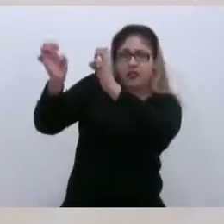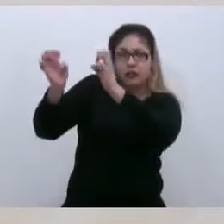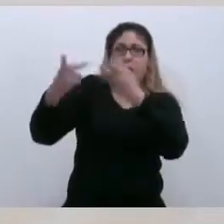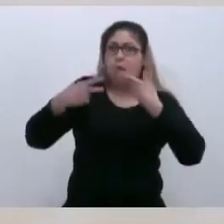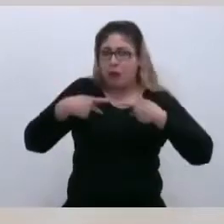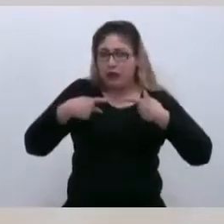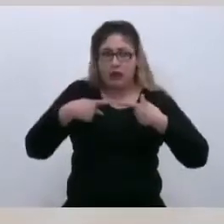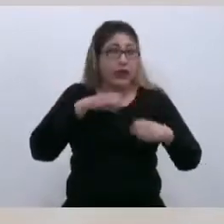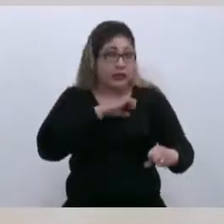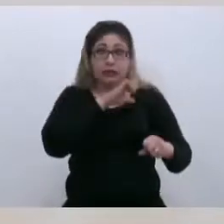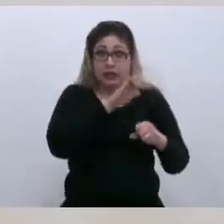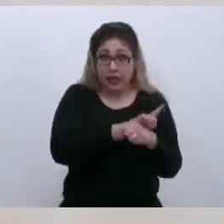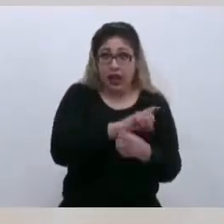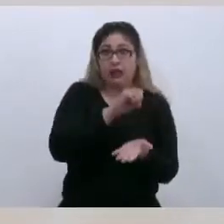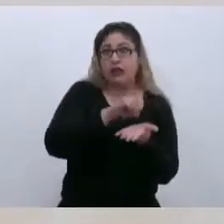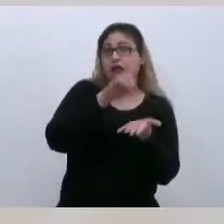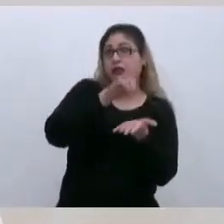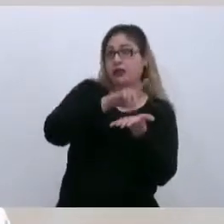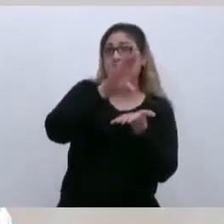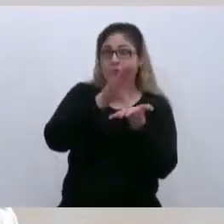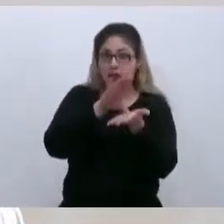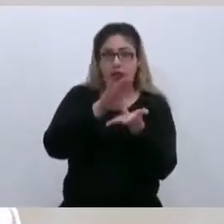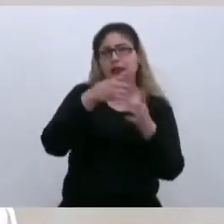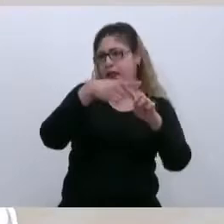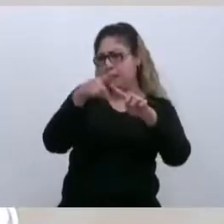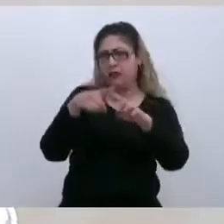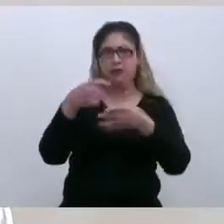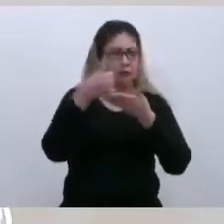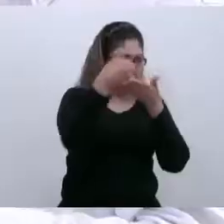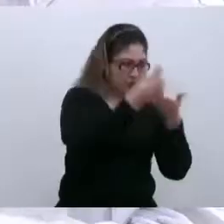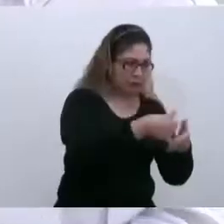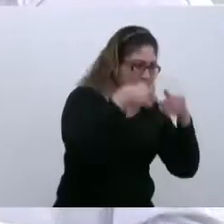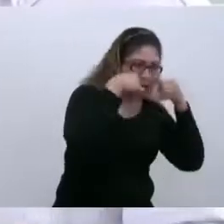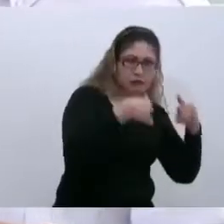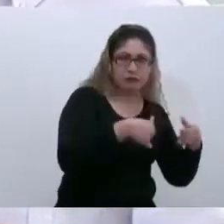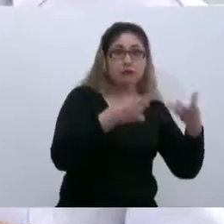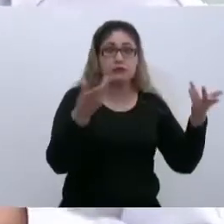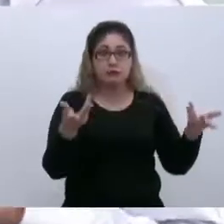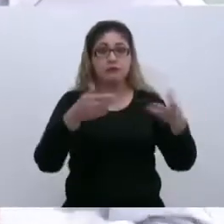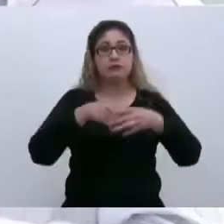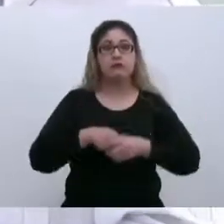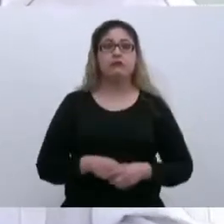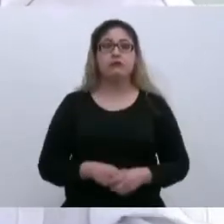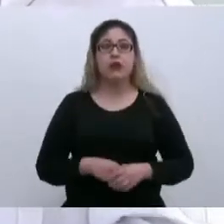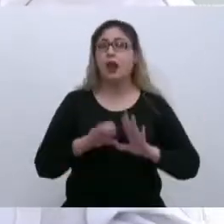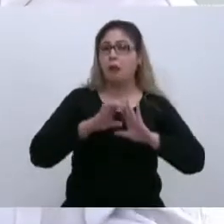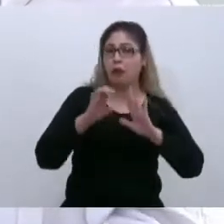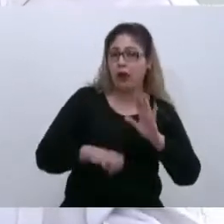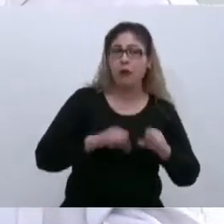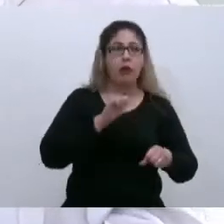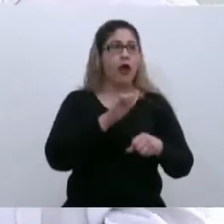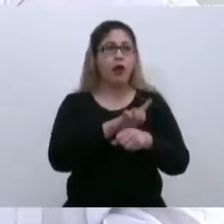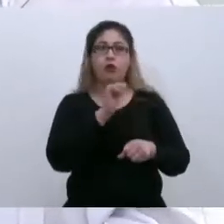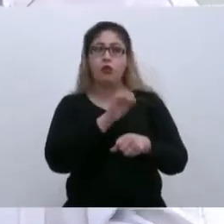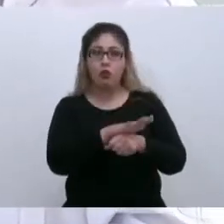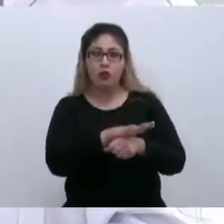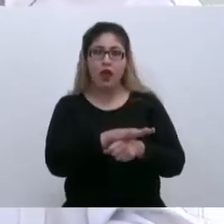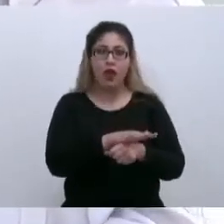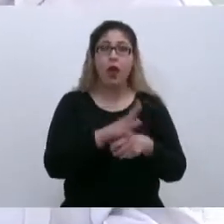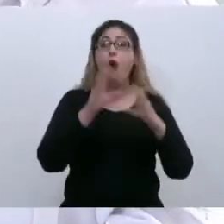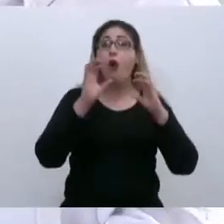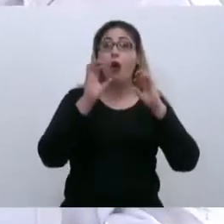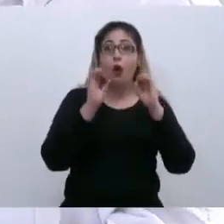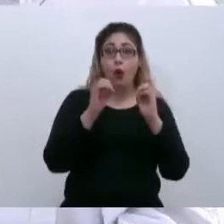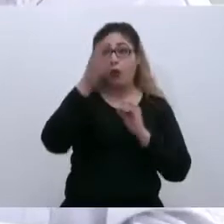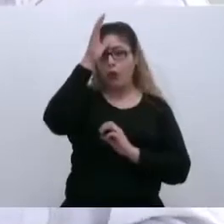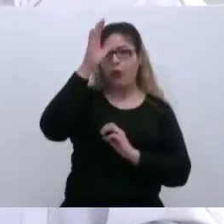utilizados para la atención de COVID. Así se hizo en Acuña, en Coahuila, así se hizo en Tapachula, en Chiapas, en Atlacomulco,